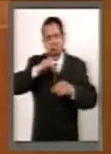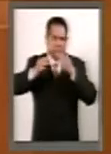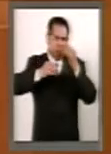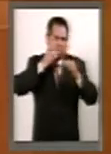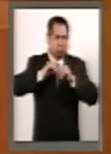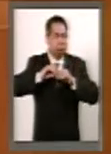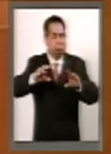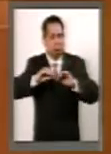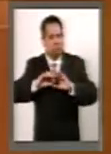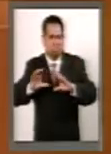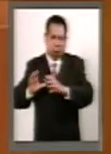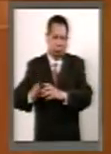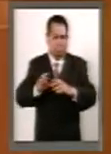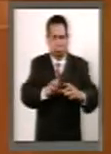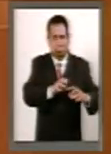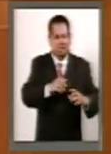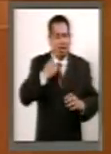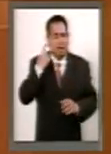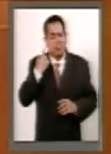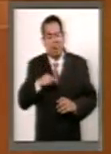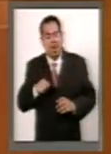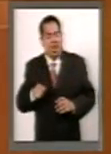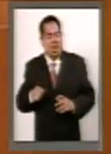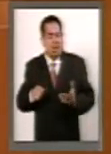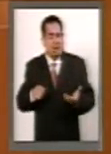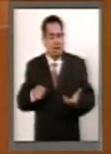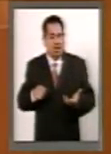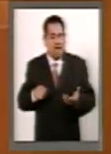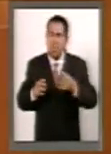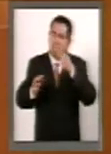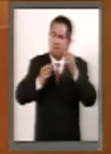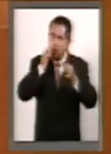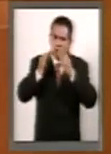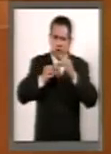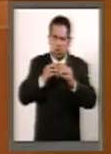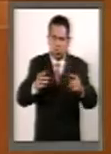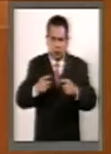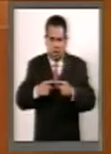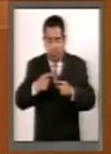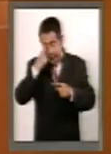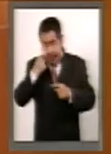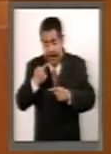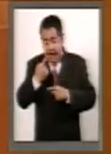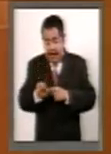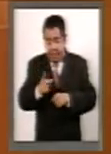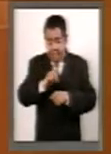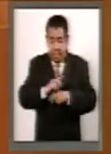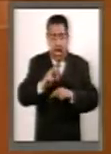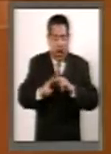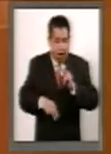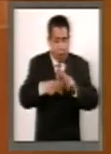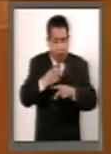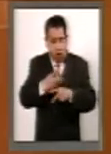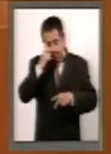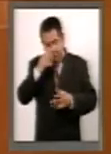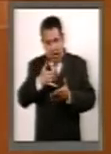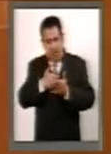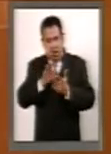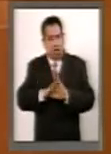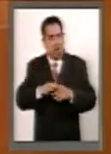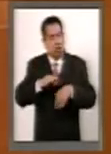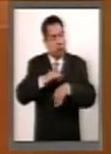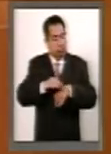que correspondían a la difusión, al acto y al evento en el que se daba